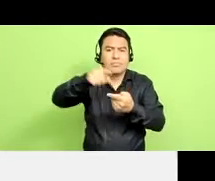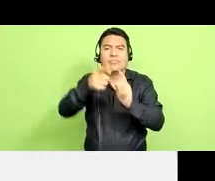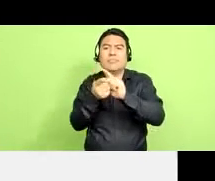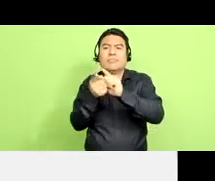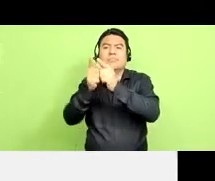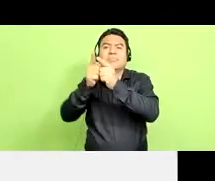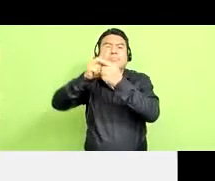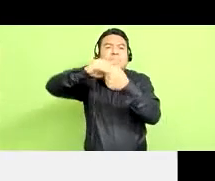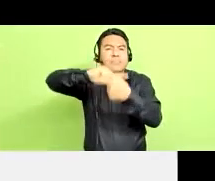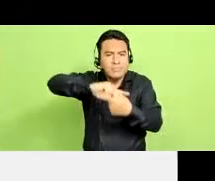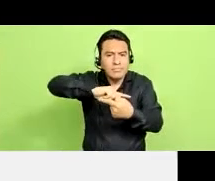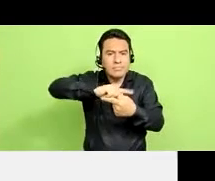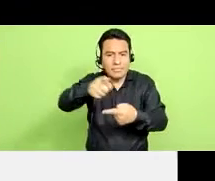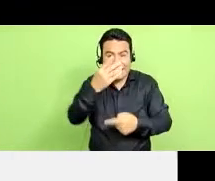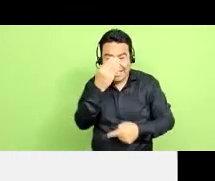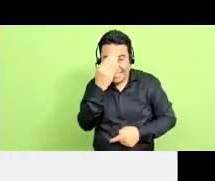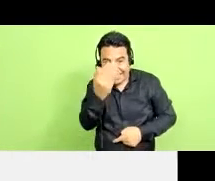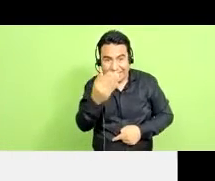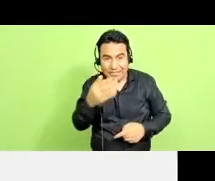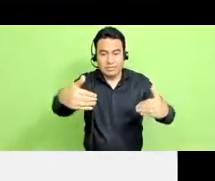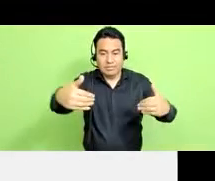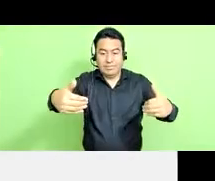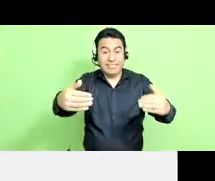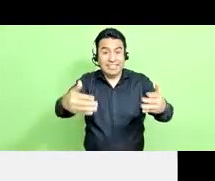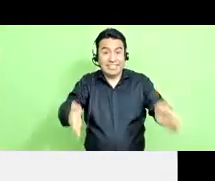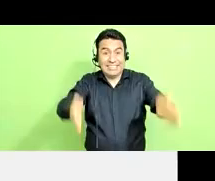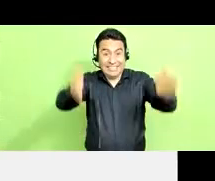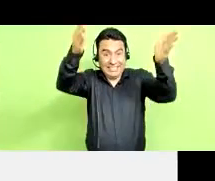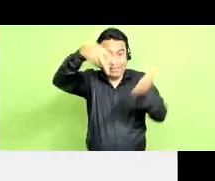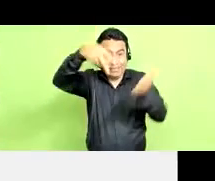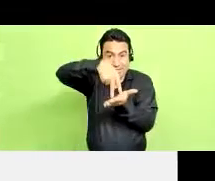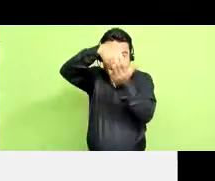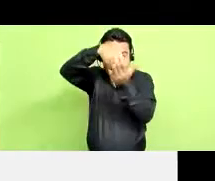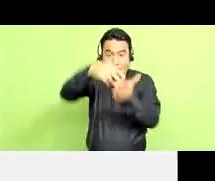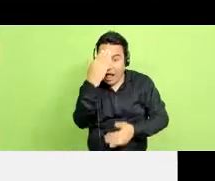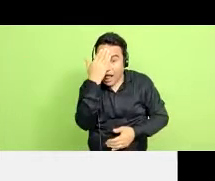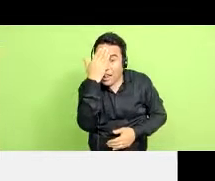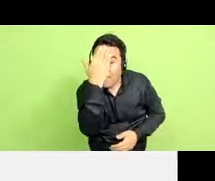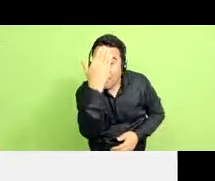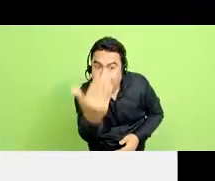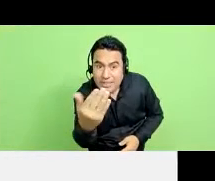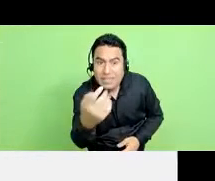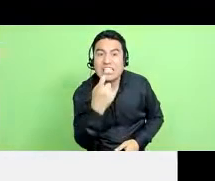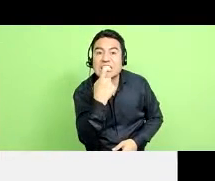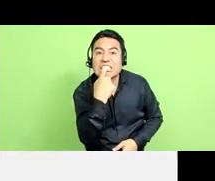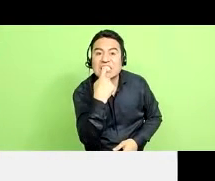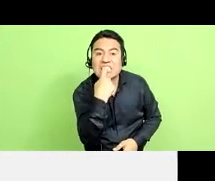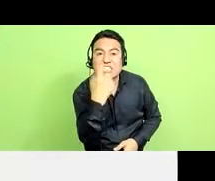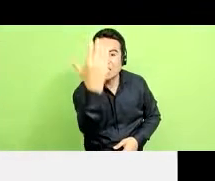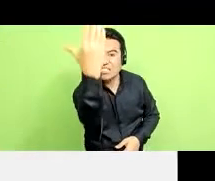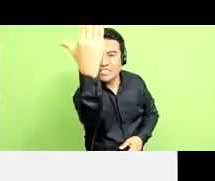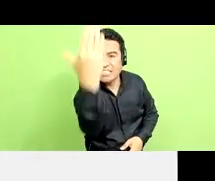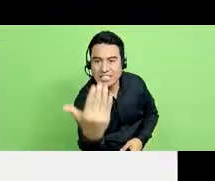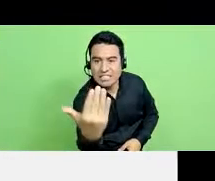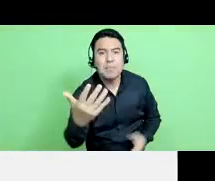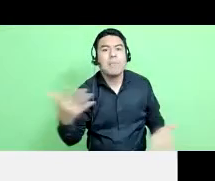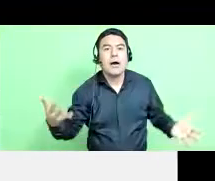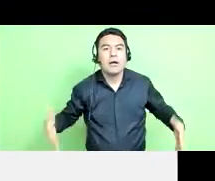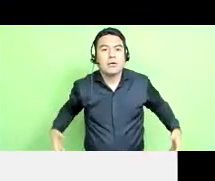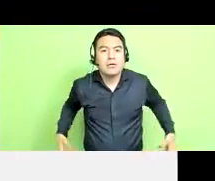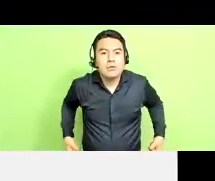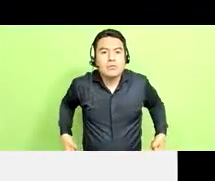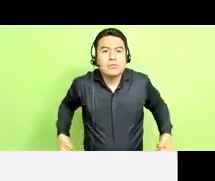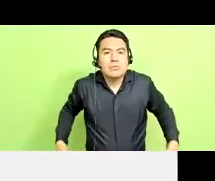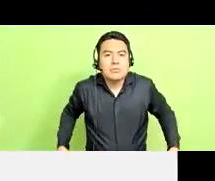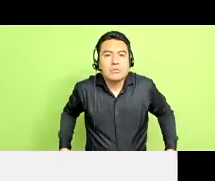ubica frente a la puerta debe contemplarse un espejo con la genialidad de que la persona que esté usando este